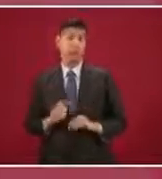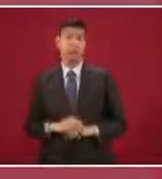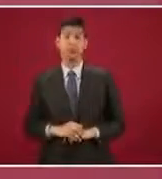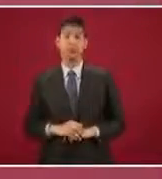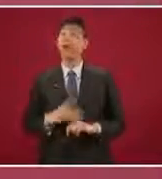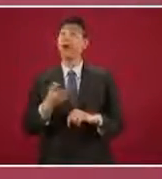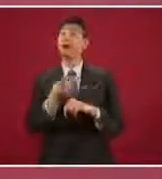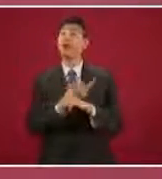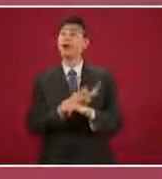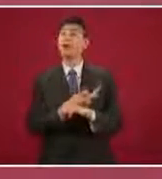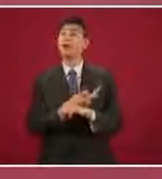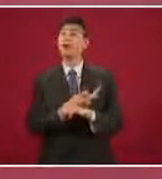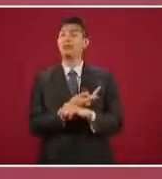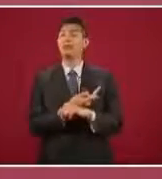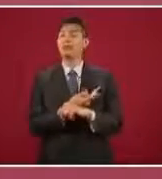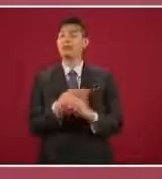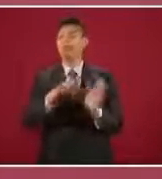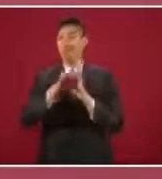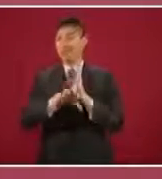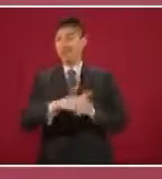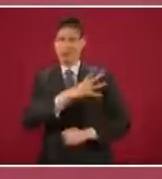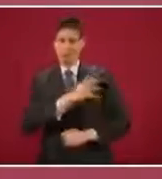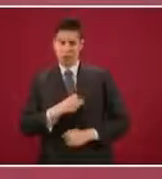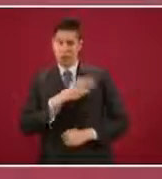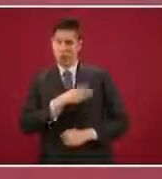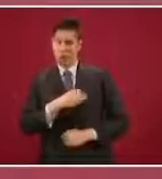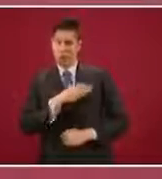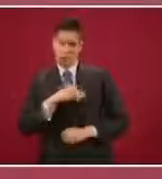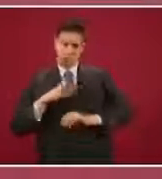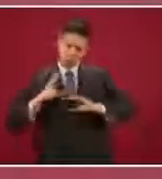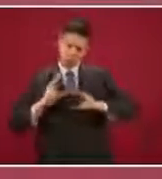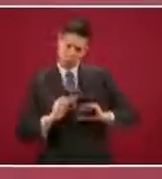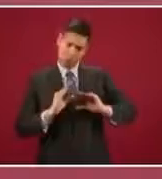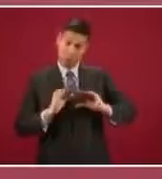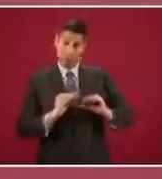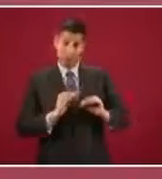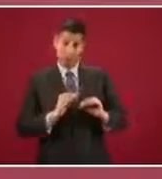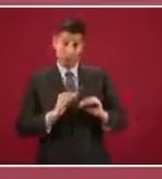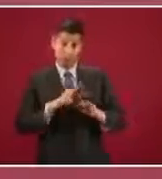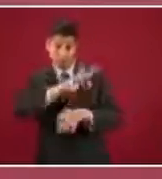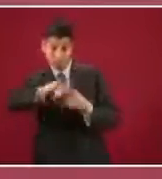¿Qué se le decía a los hijos? No en todos los casos.